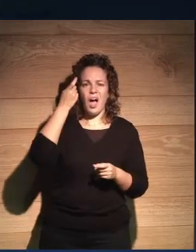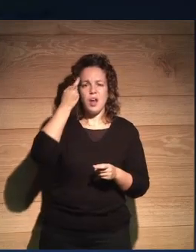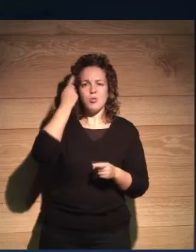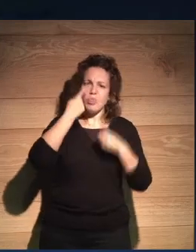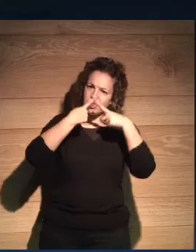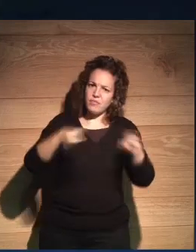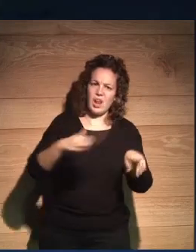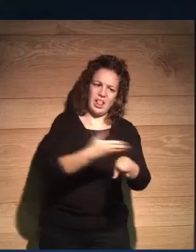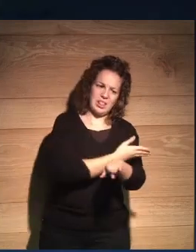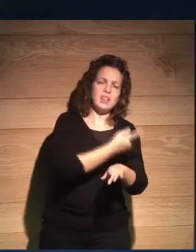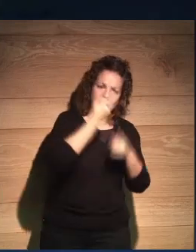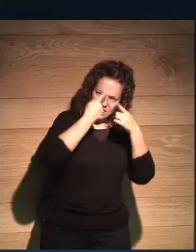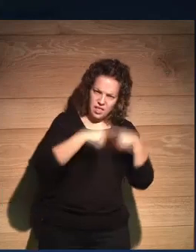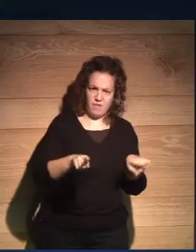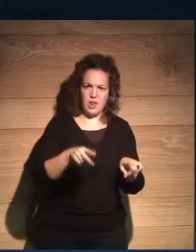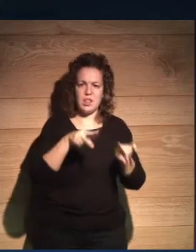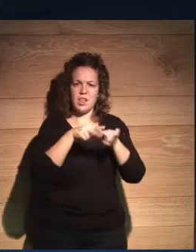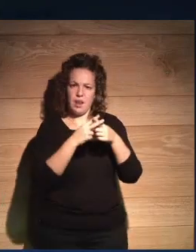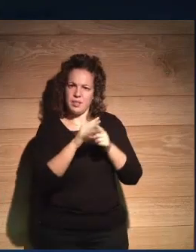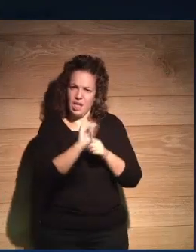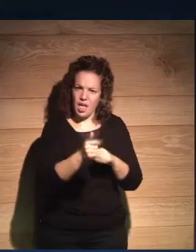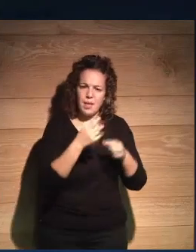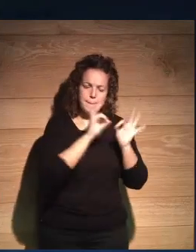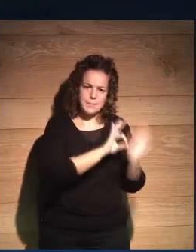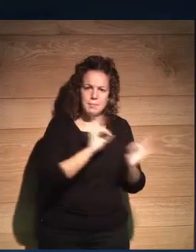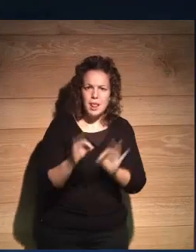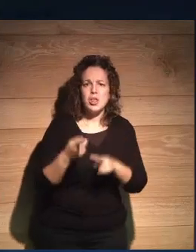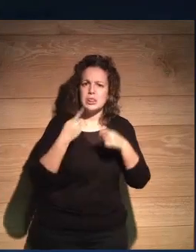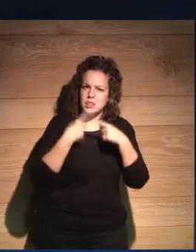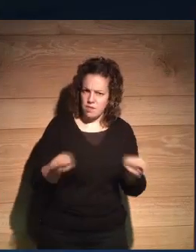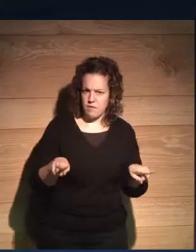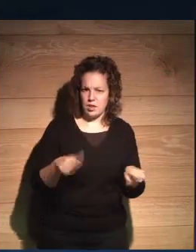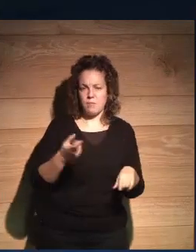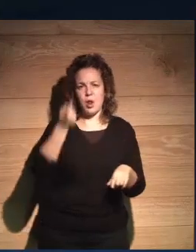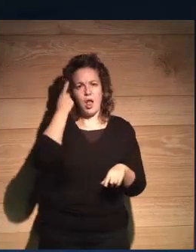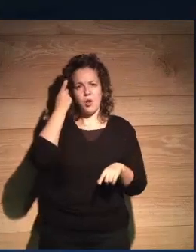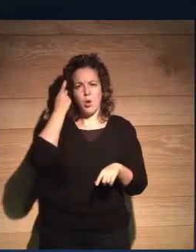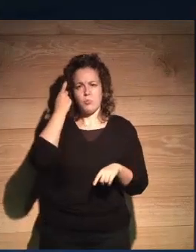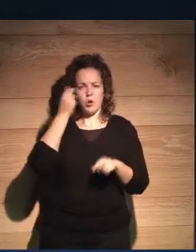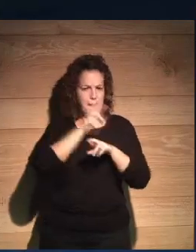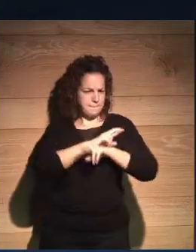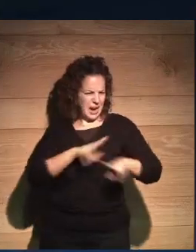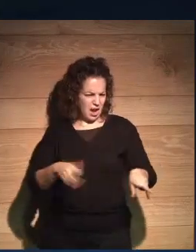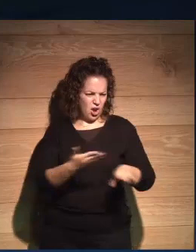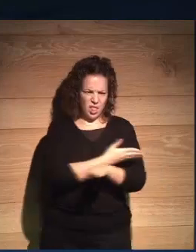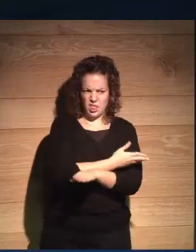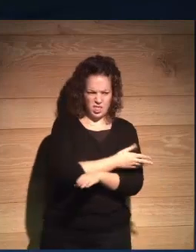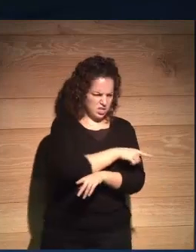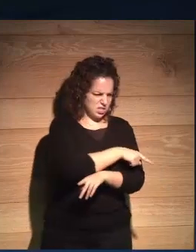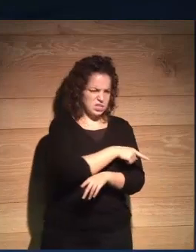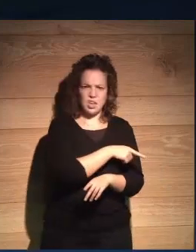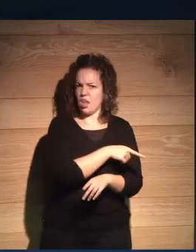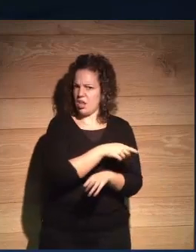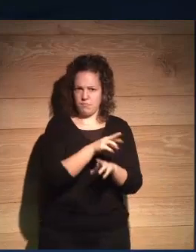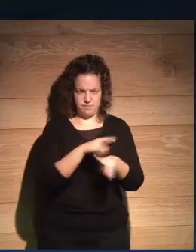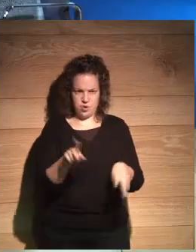antes. Y que tienen unas herramientas y una preparación diferente. Pero que los alumnos son mucho peor que los de antes, e incluso la palabra que tú has